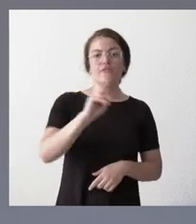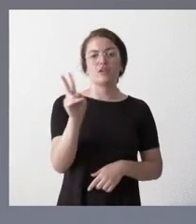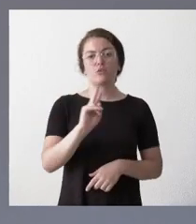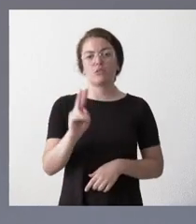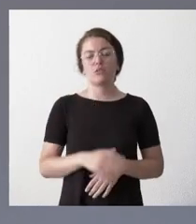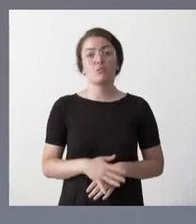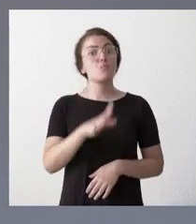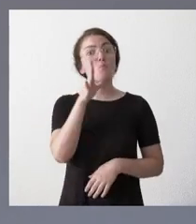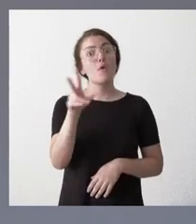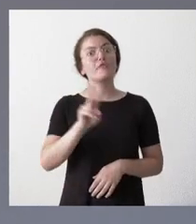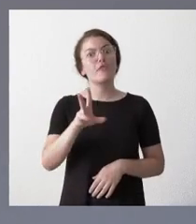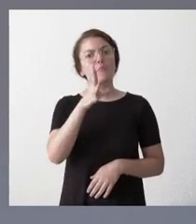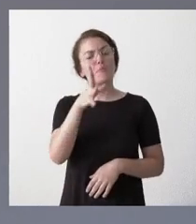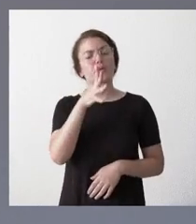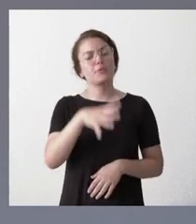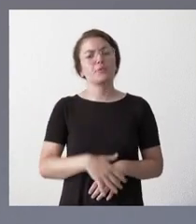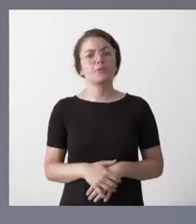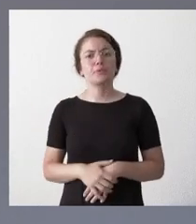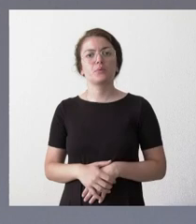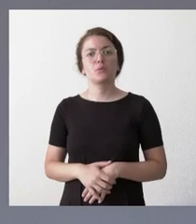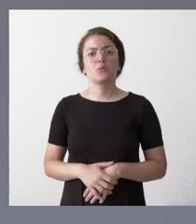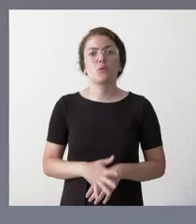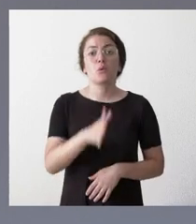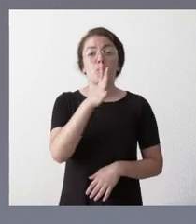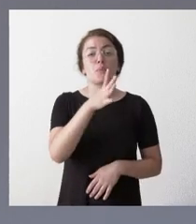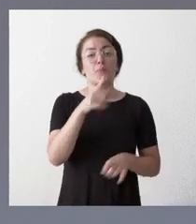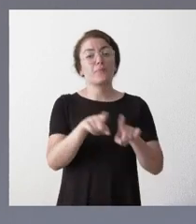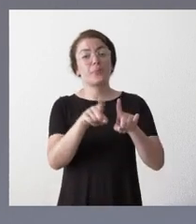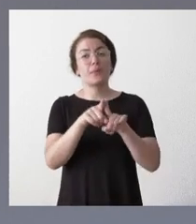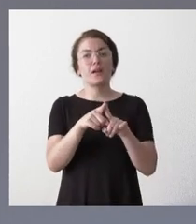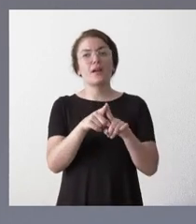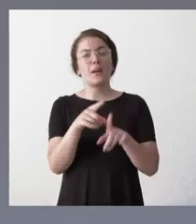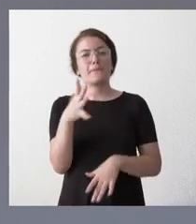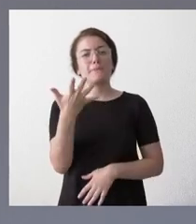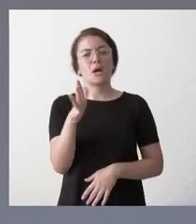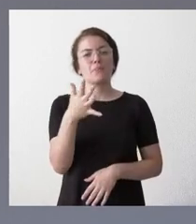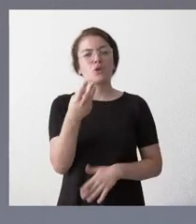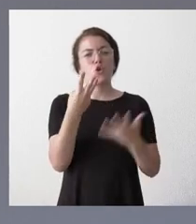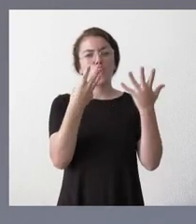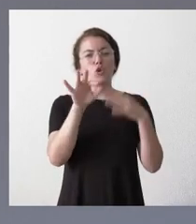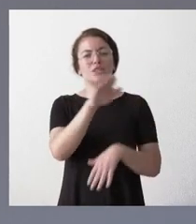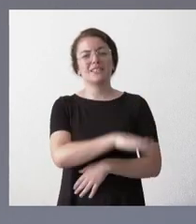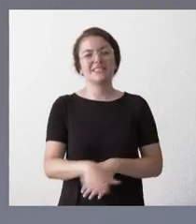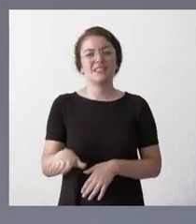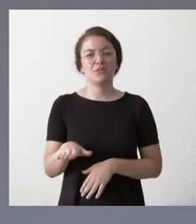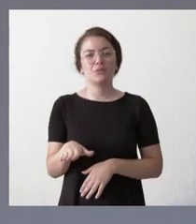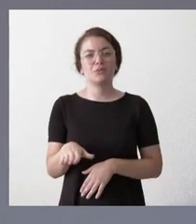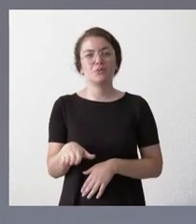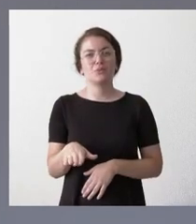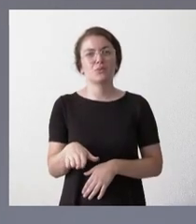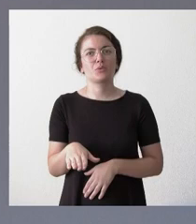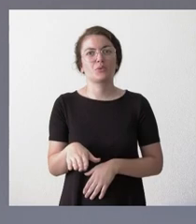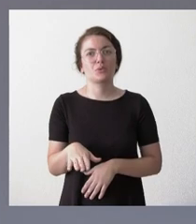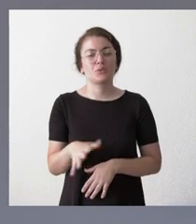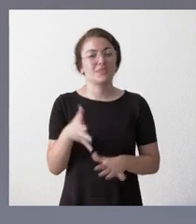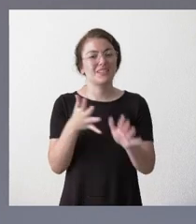qué Valladolid? Porque estamos hablando de cerca de 80 niños, de cerca de 80 niños y